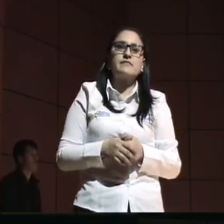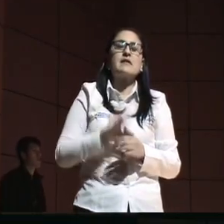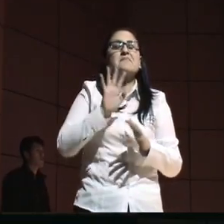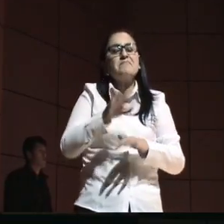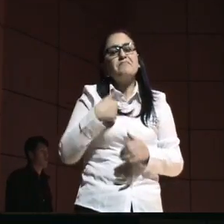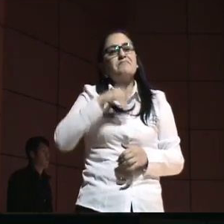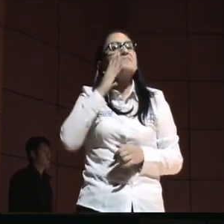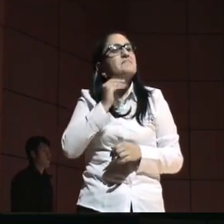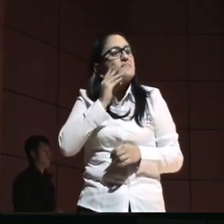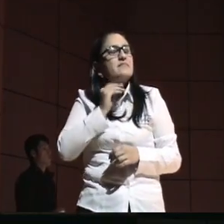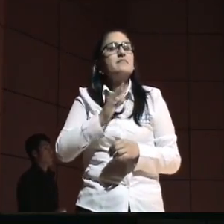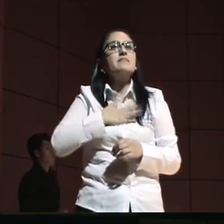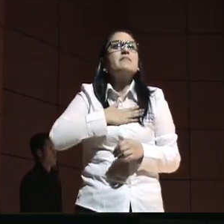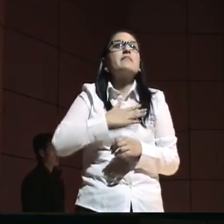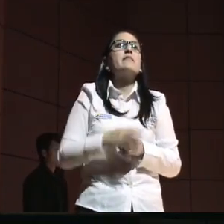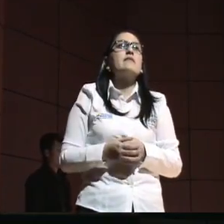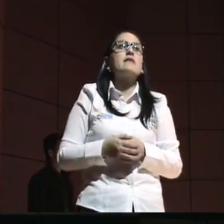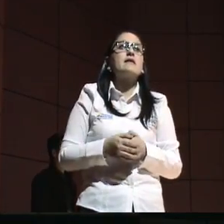Segunda experiencia.